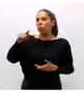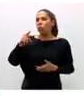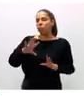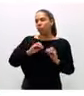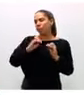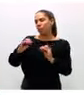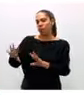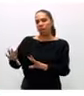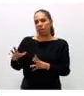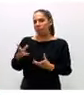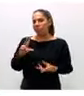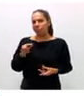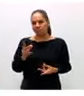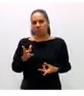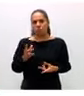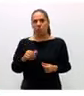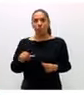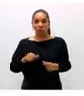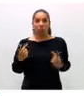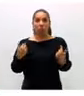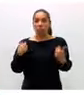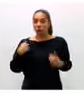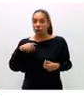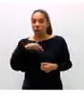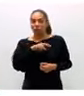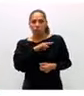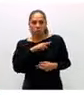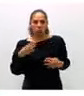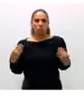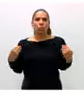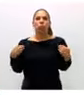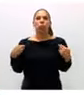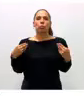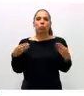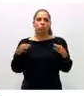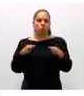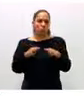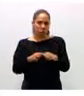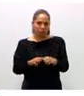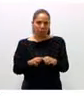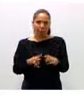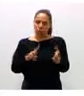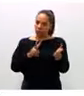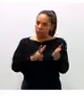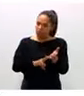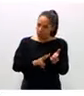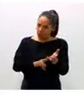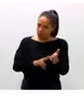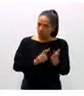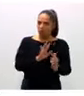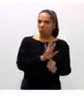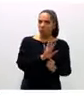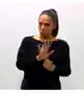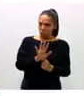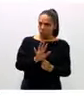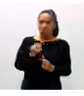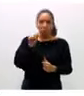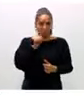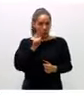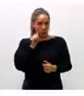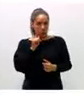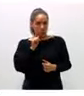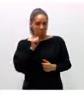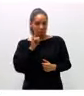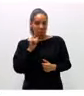el desarrollo de ciertas competencias, habilidades, valores que están presentes de cualquier forma